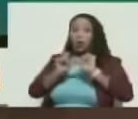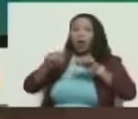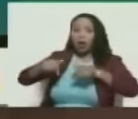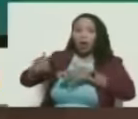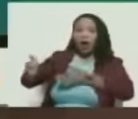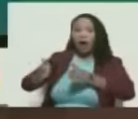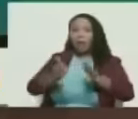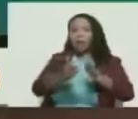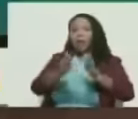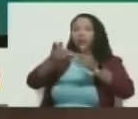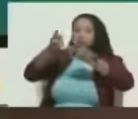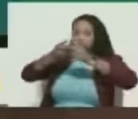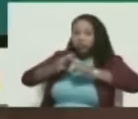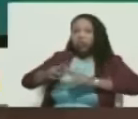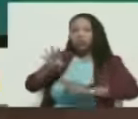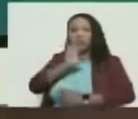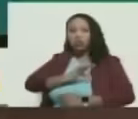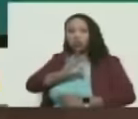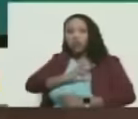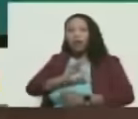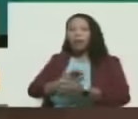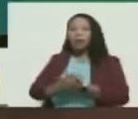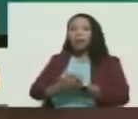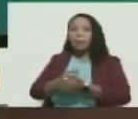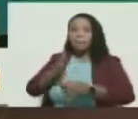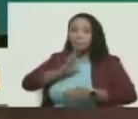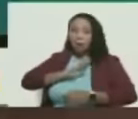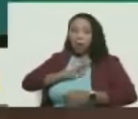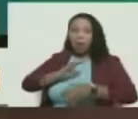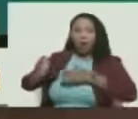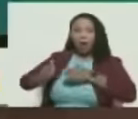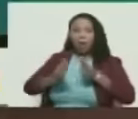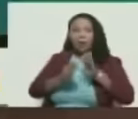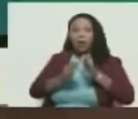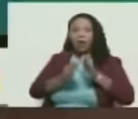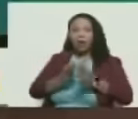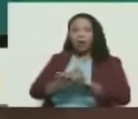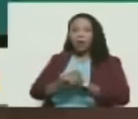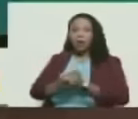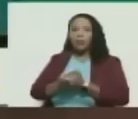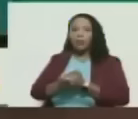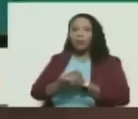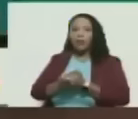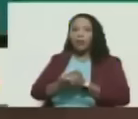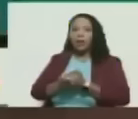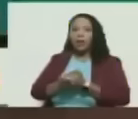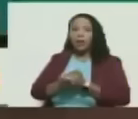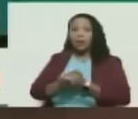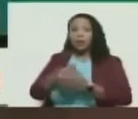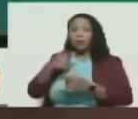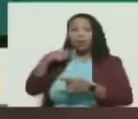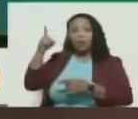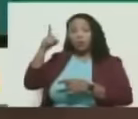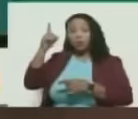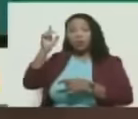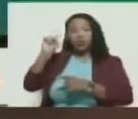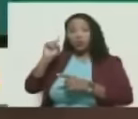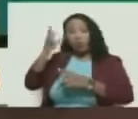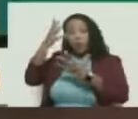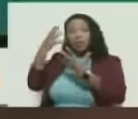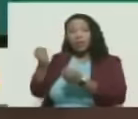de dignidad, de soberanía, por nuestro camino bolivariano. Creo que no comprenden al pueblo